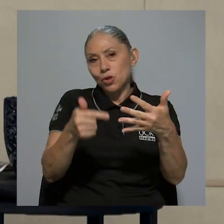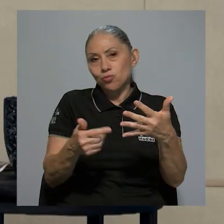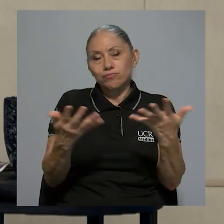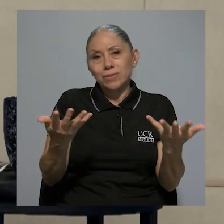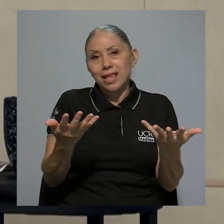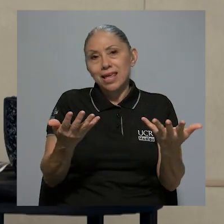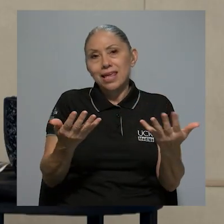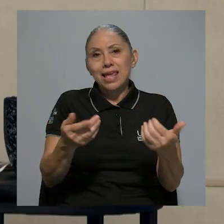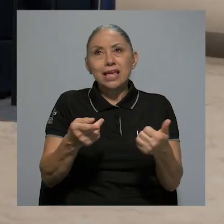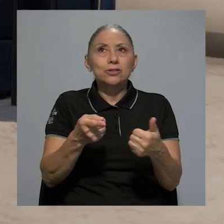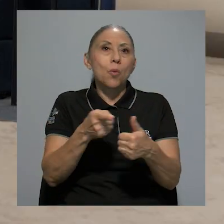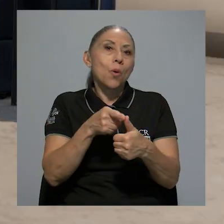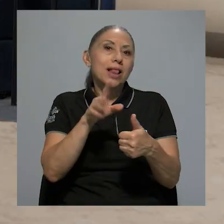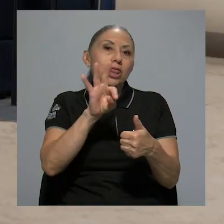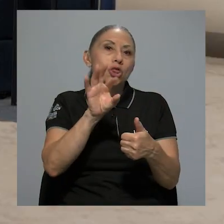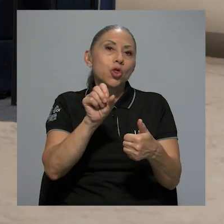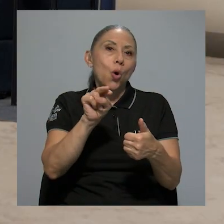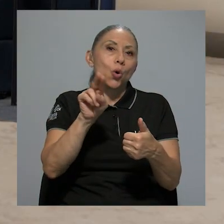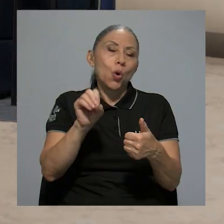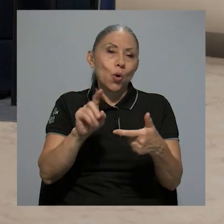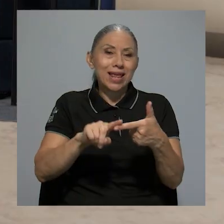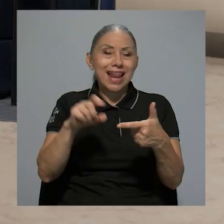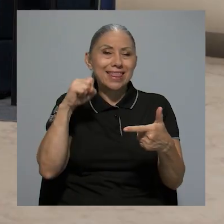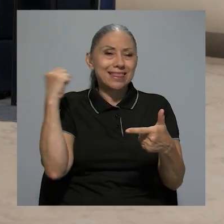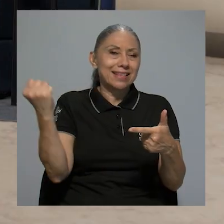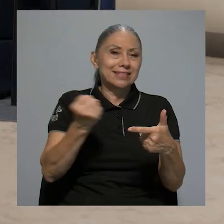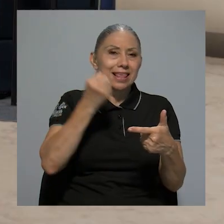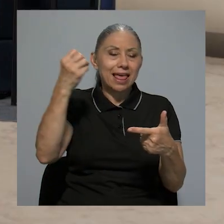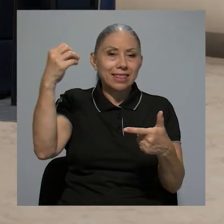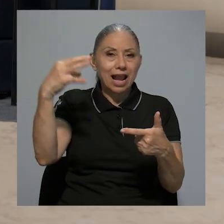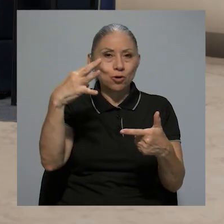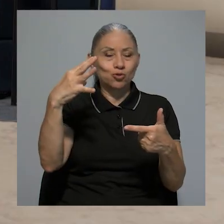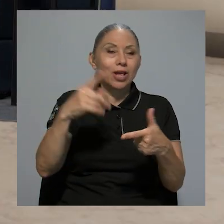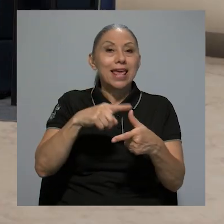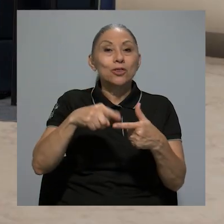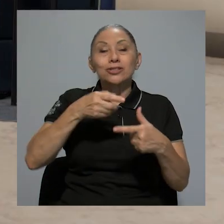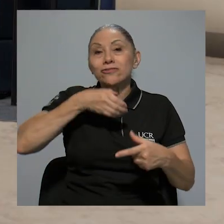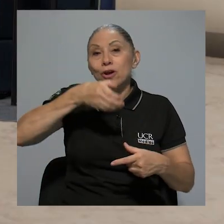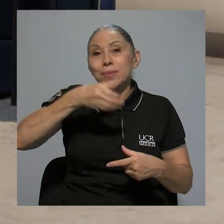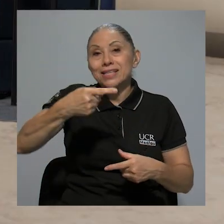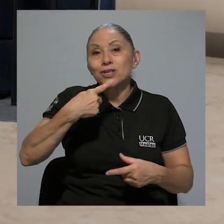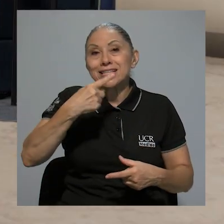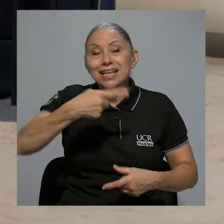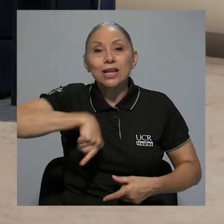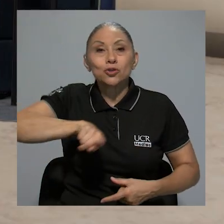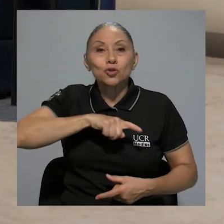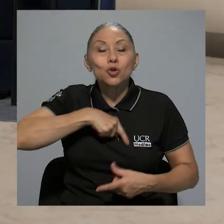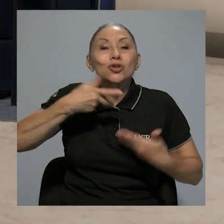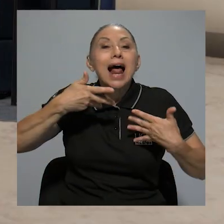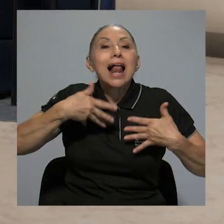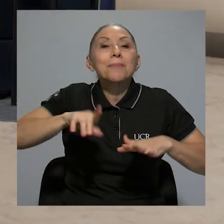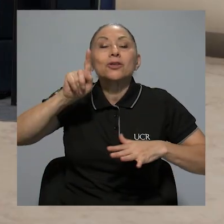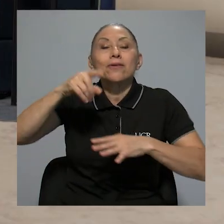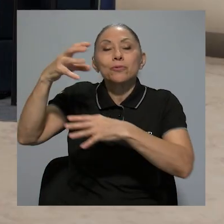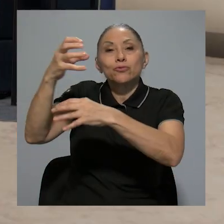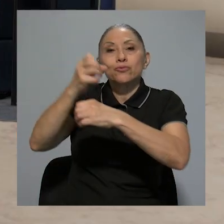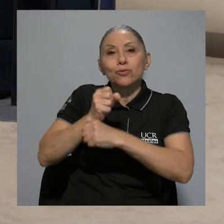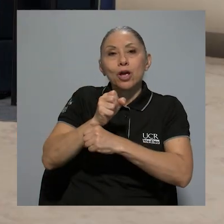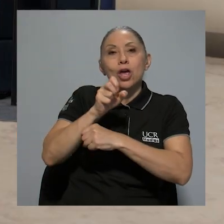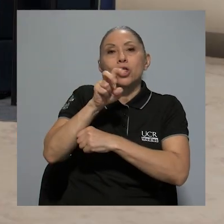podríamos decir que es como el tono de la luz y la intensidad de la luz. Entonces, las recomendaciones dicen que tenemos que recibir al